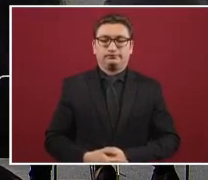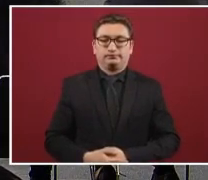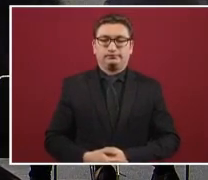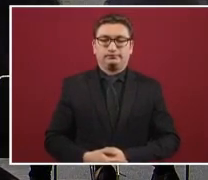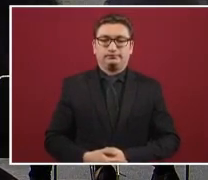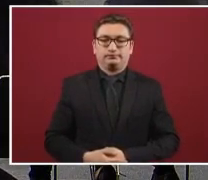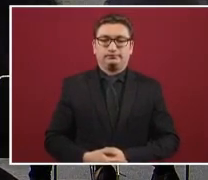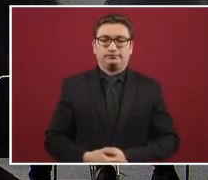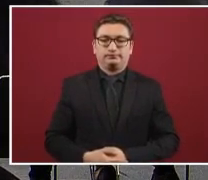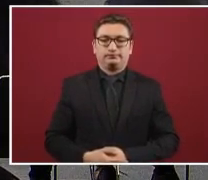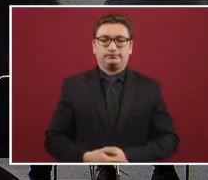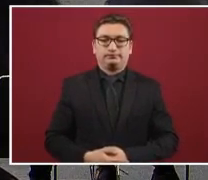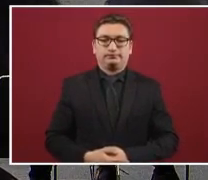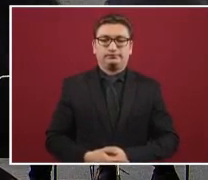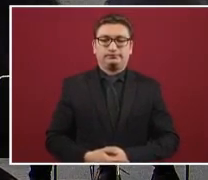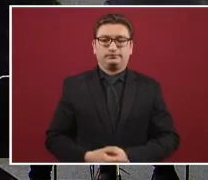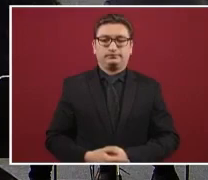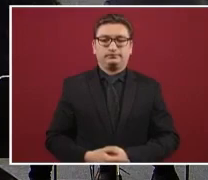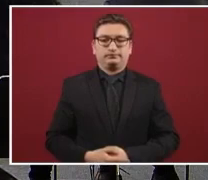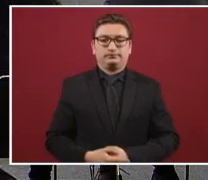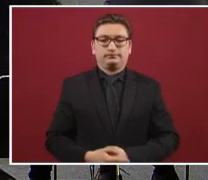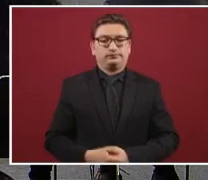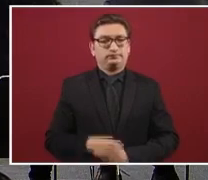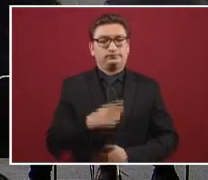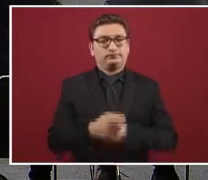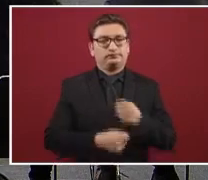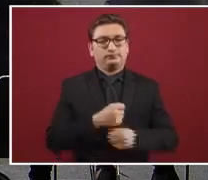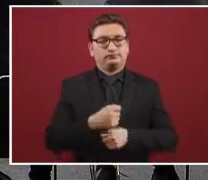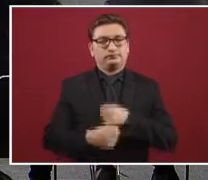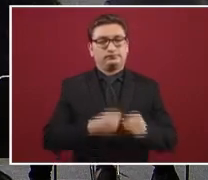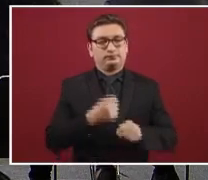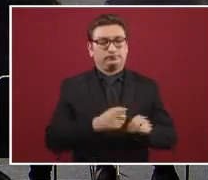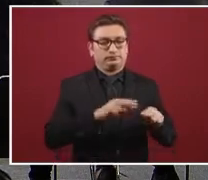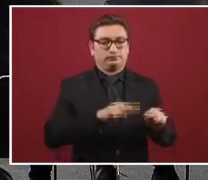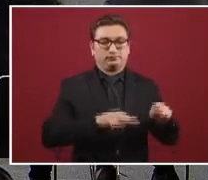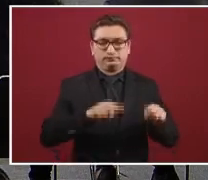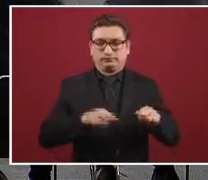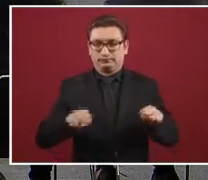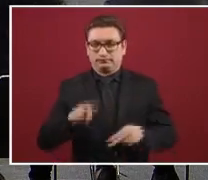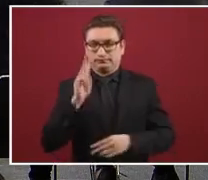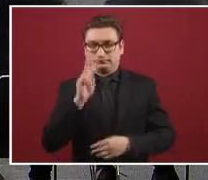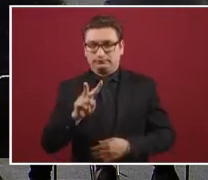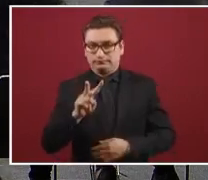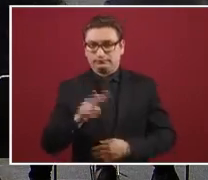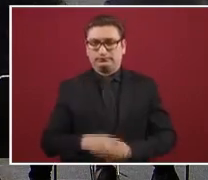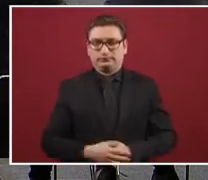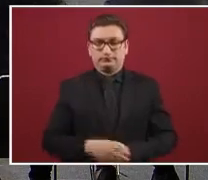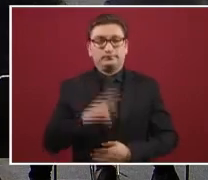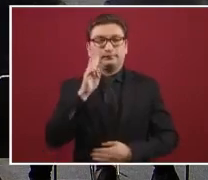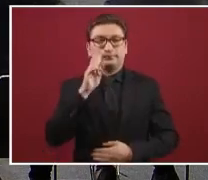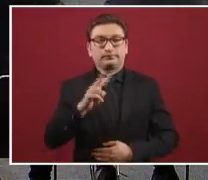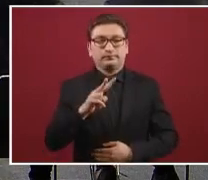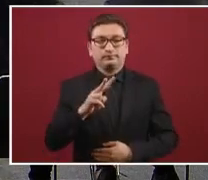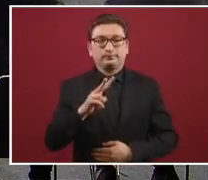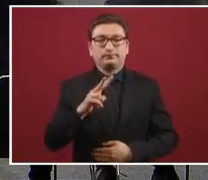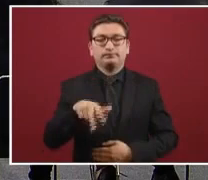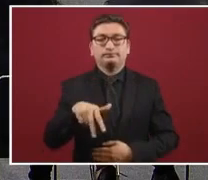Año por año. Miren el 13.